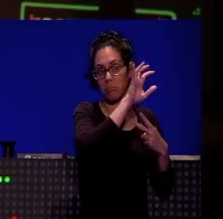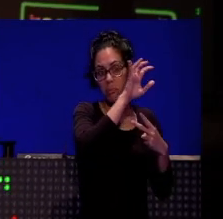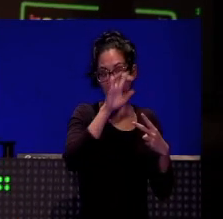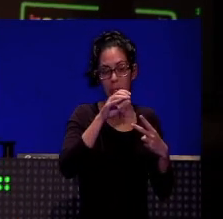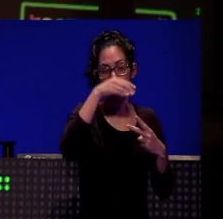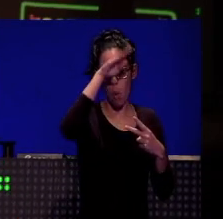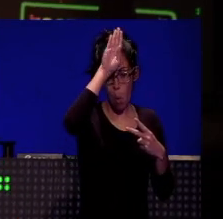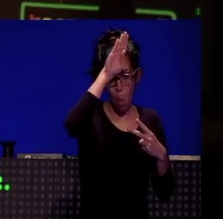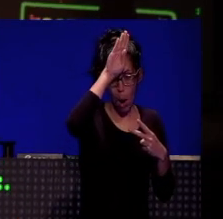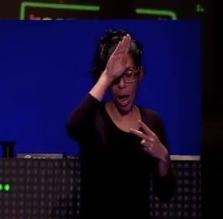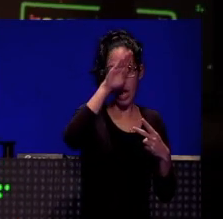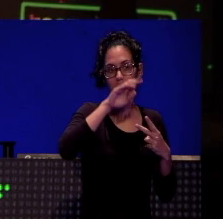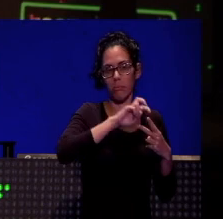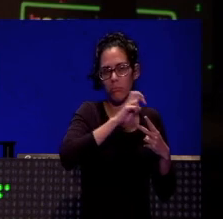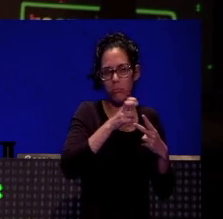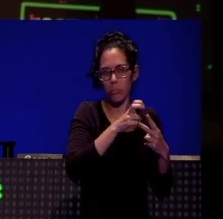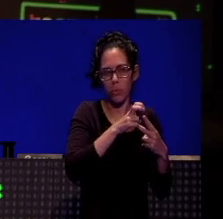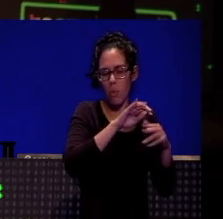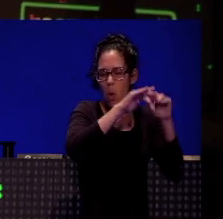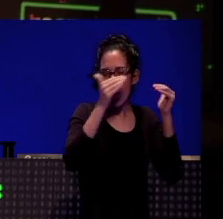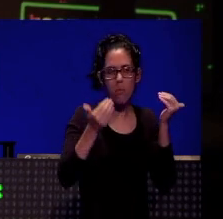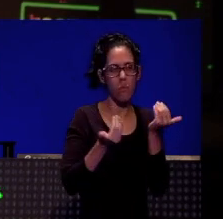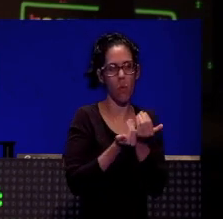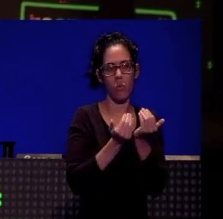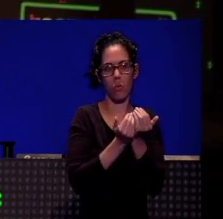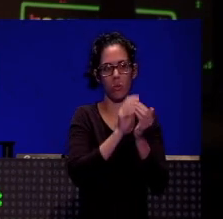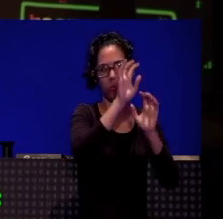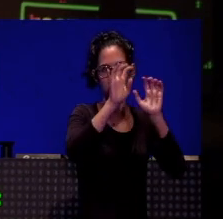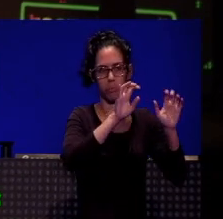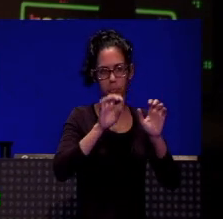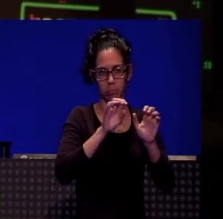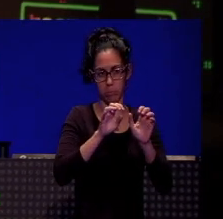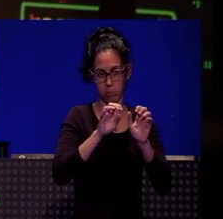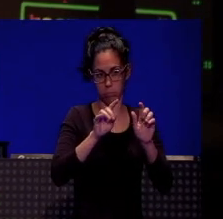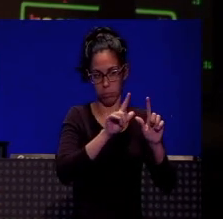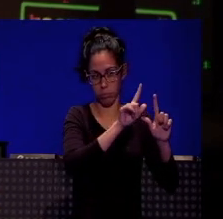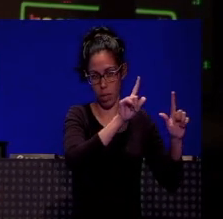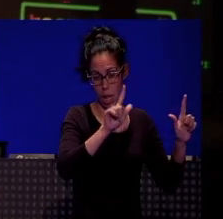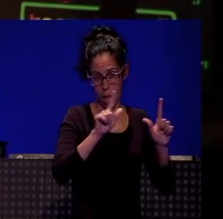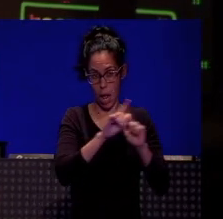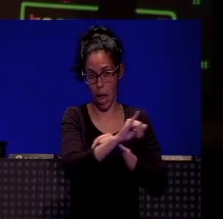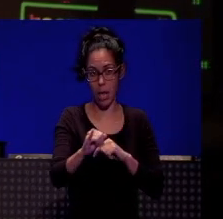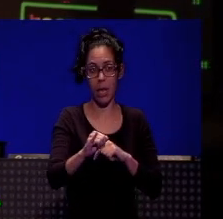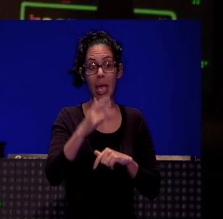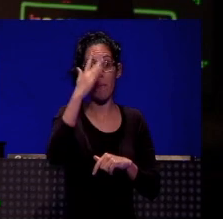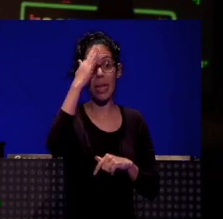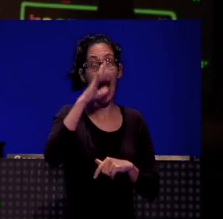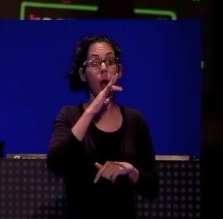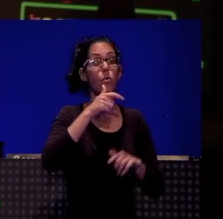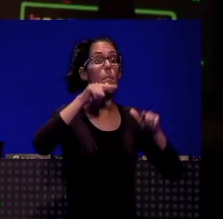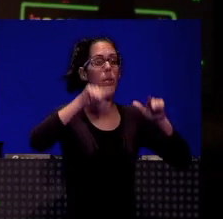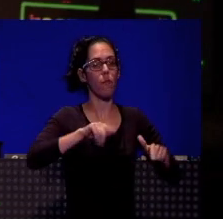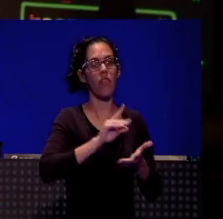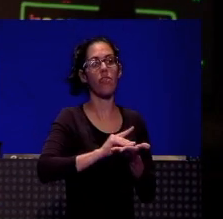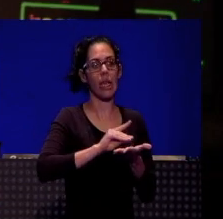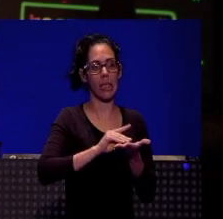cuba bueno por todo el mundo por todo el mundo imaginar ahora que le hubieran puesto en la plataforma digital